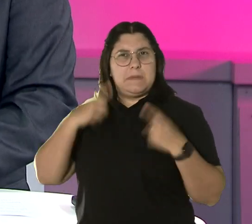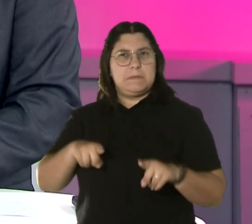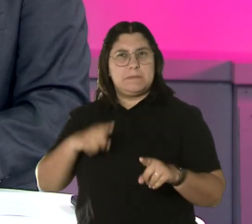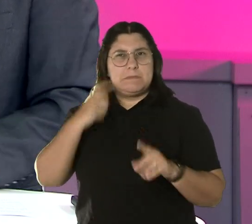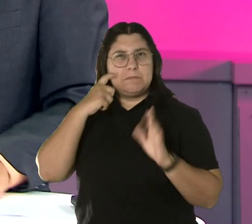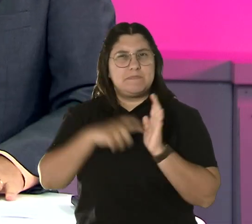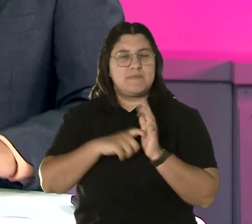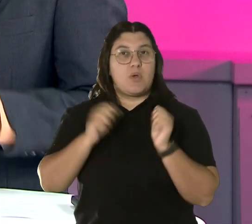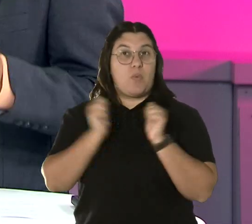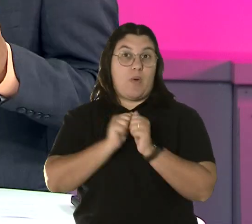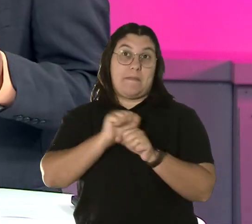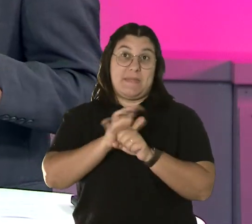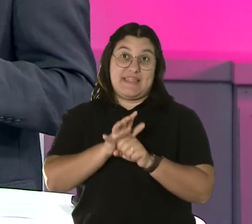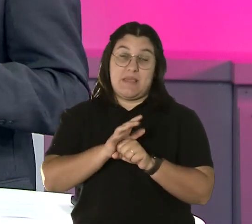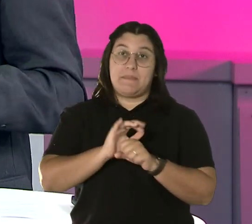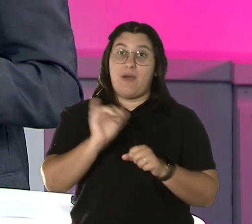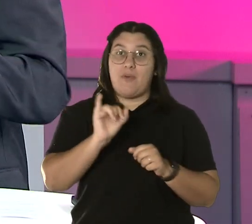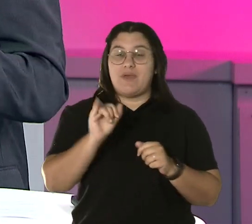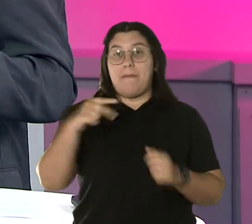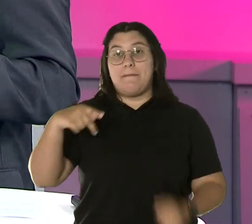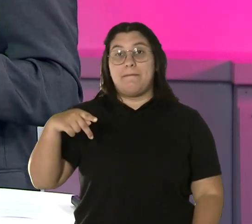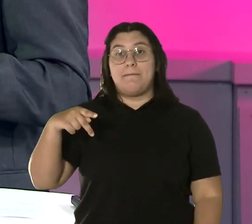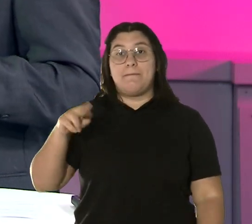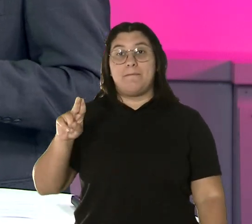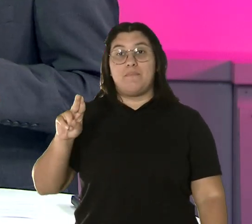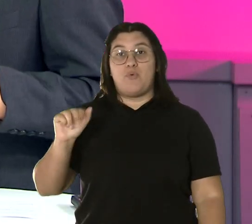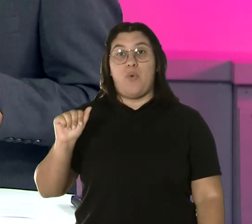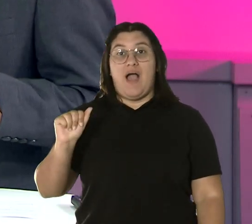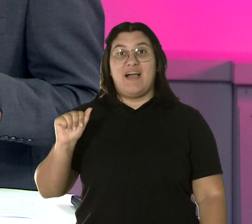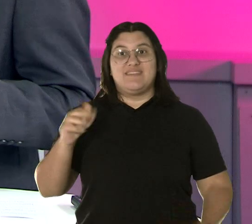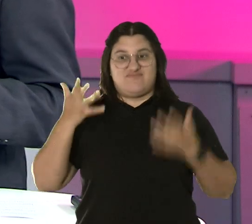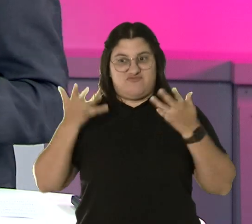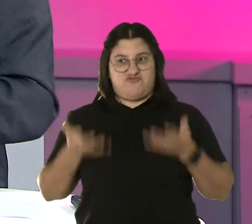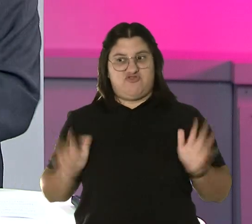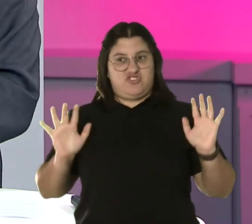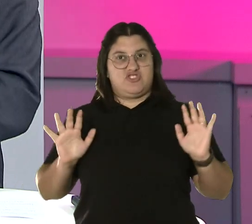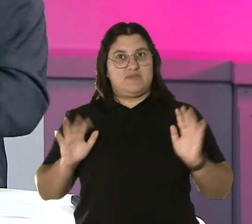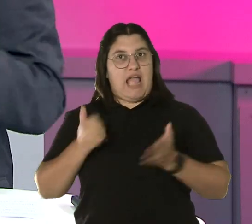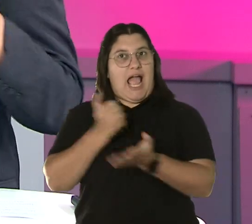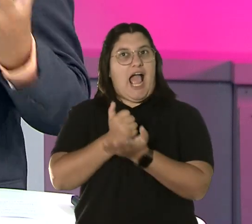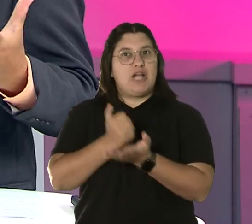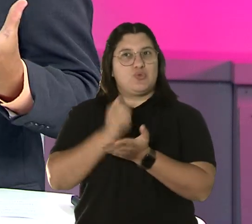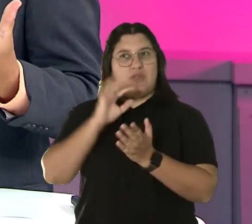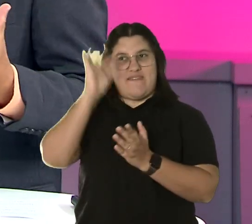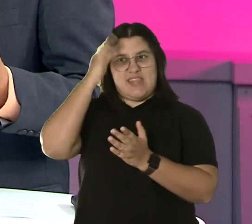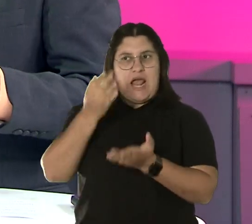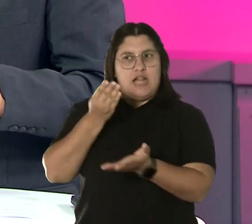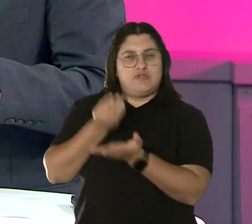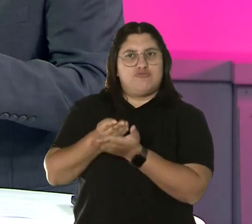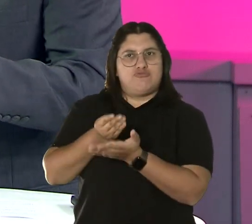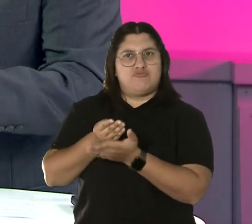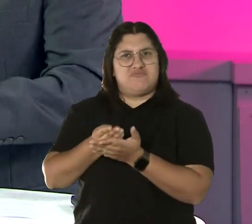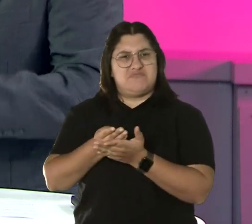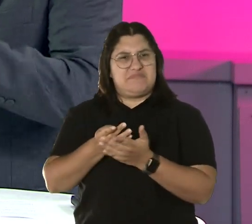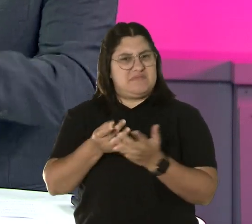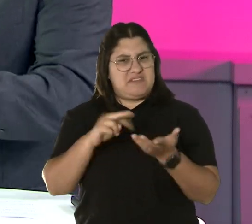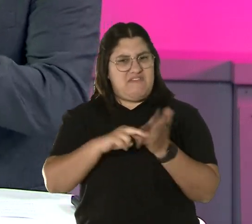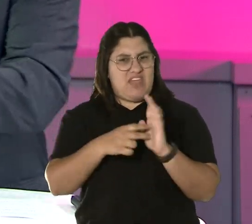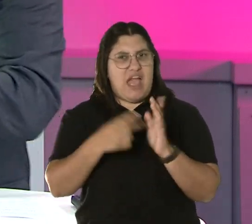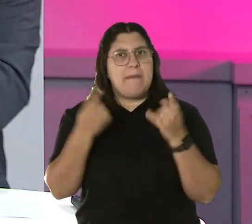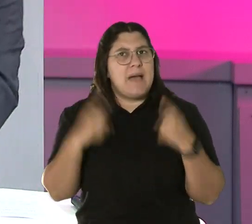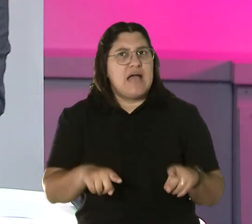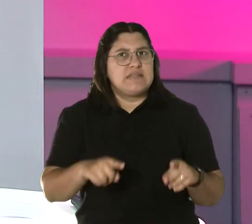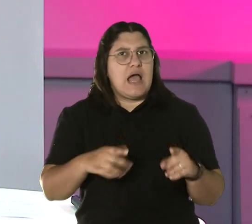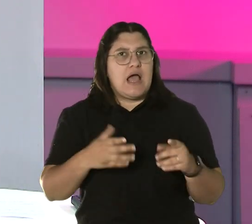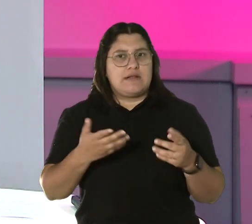la pandemia. Bueno, y el PUA y otras ayudas estatales ya finalizaron y federales. Entonces, ¿qué es lo que está ocurriendo que en Puerto Rico no